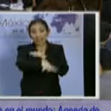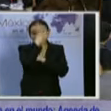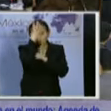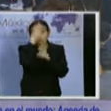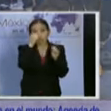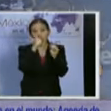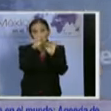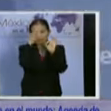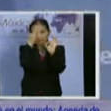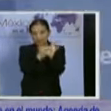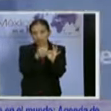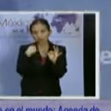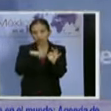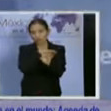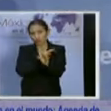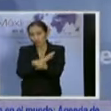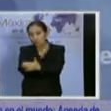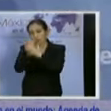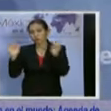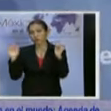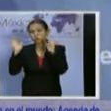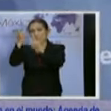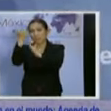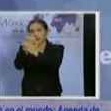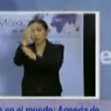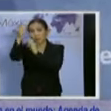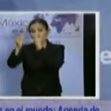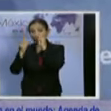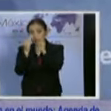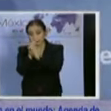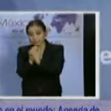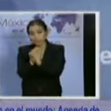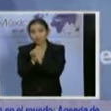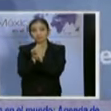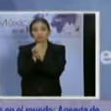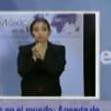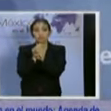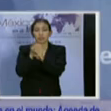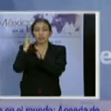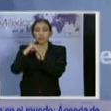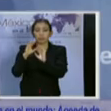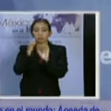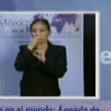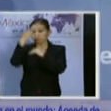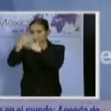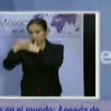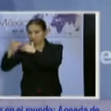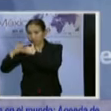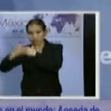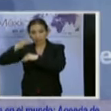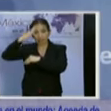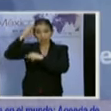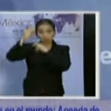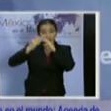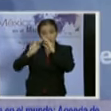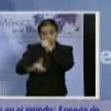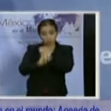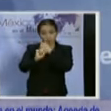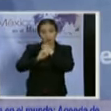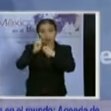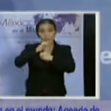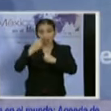2014 concretamente, que estuvimos en el Foro Económico Mundial, alertando a todos los líderes mundiales sobre los problemas